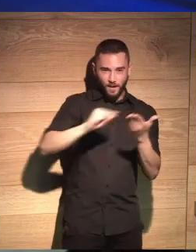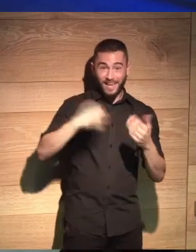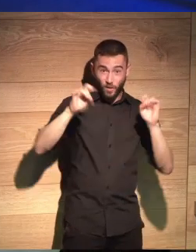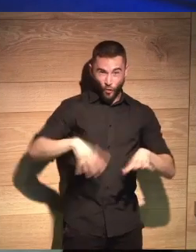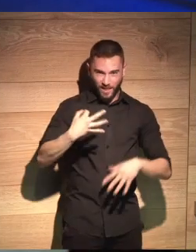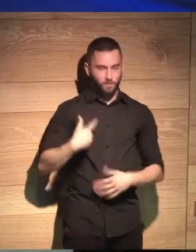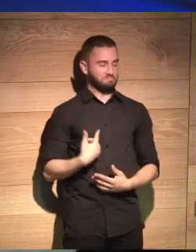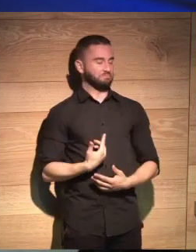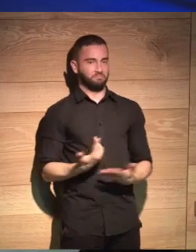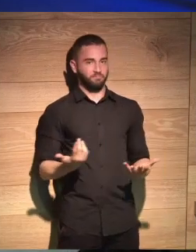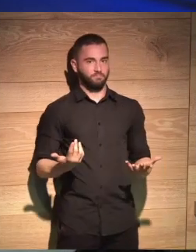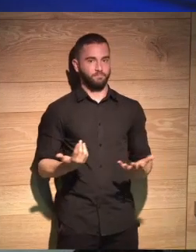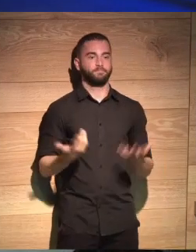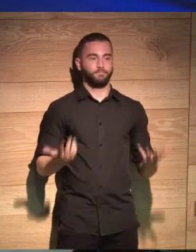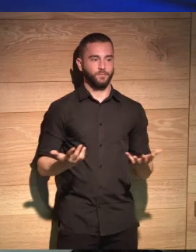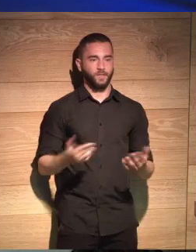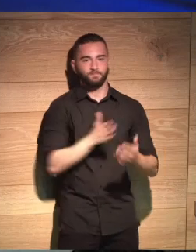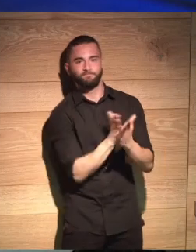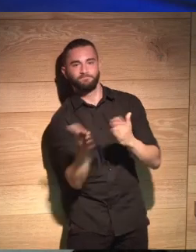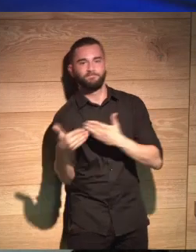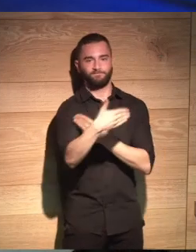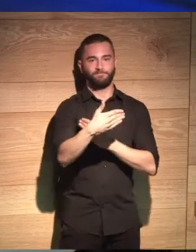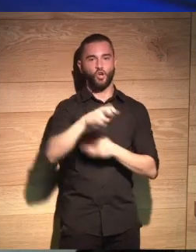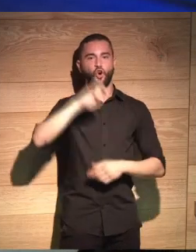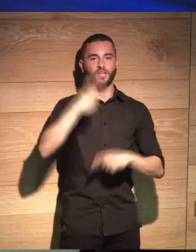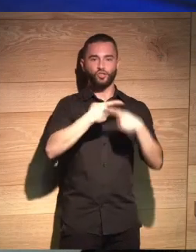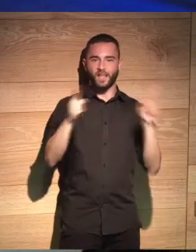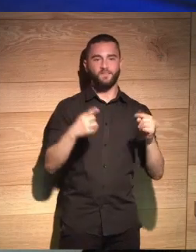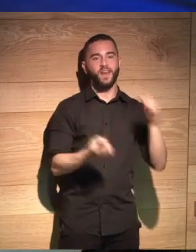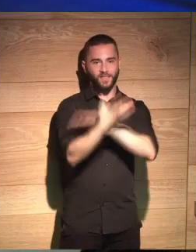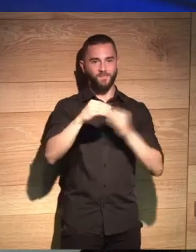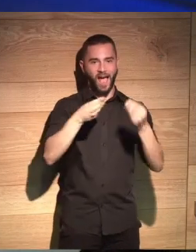de hacer otra cosa.